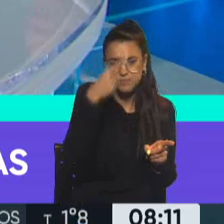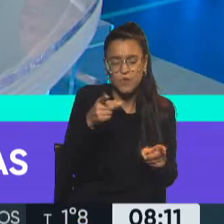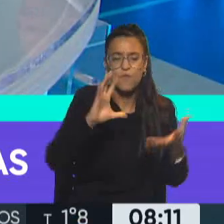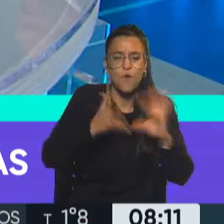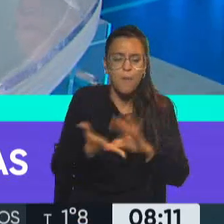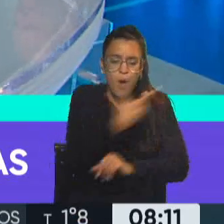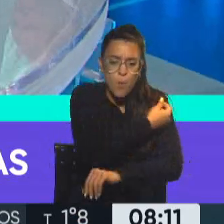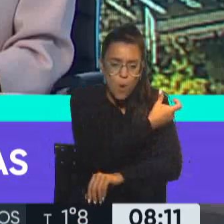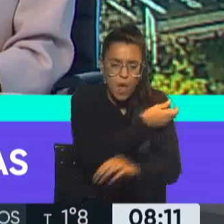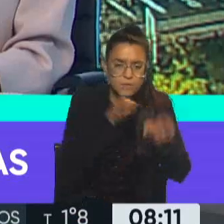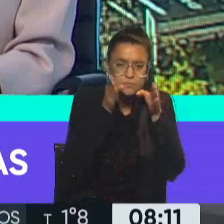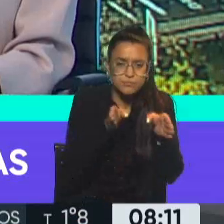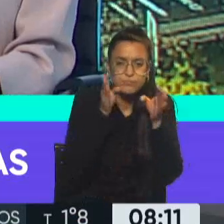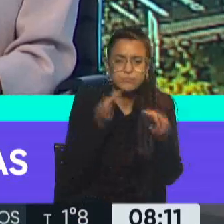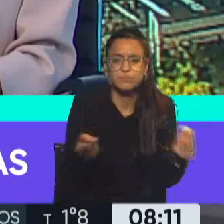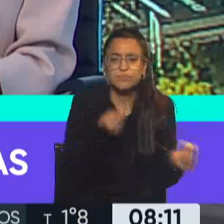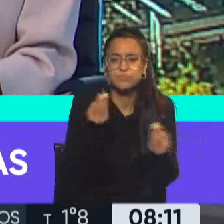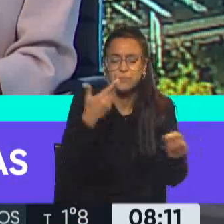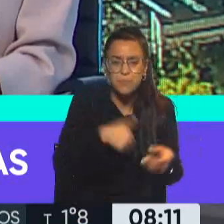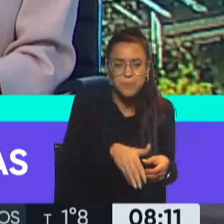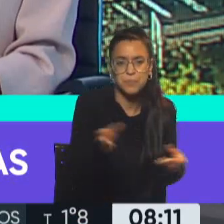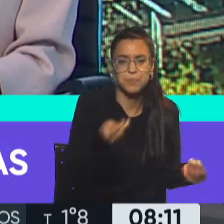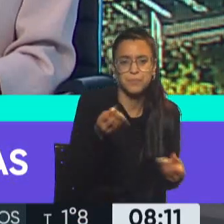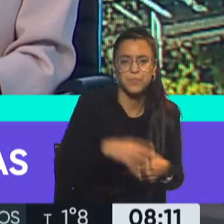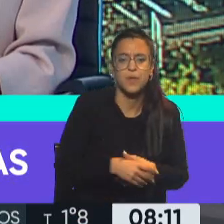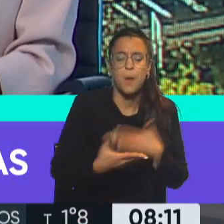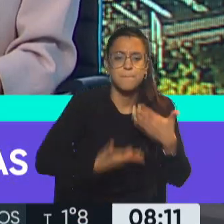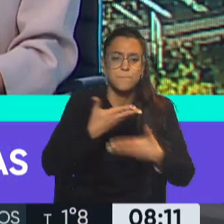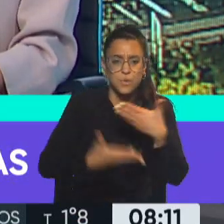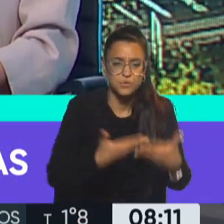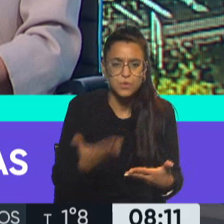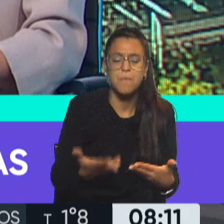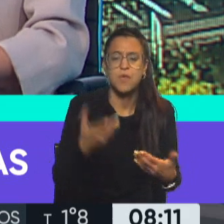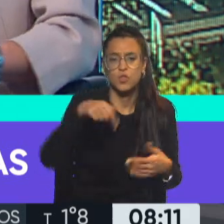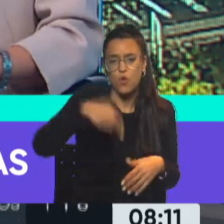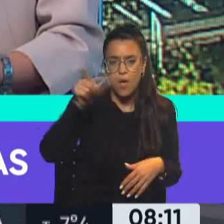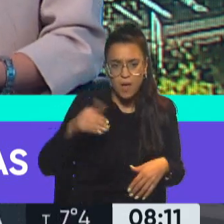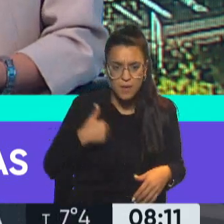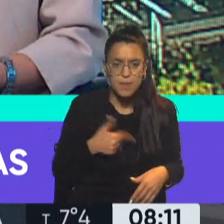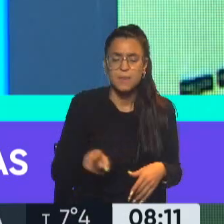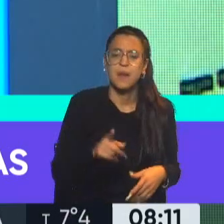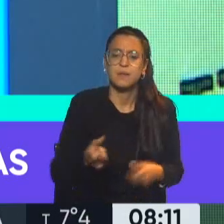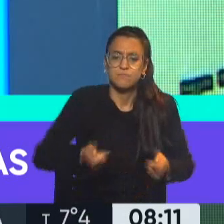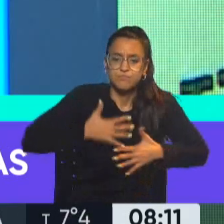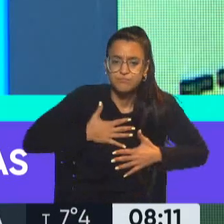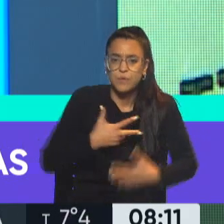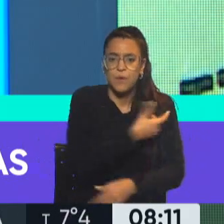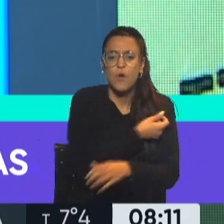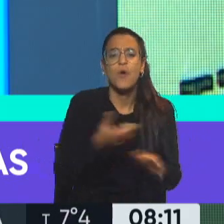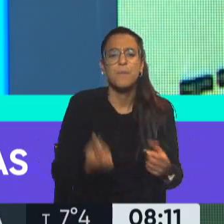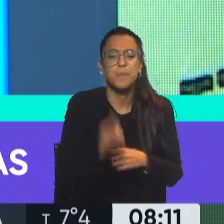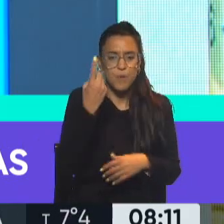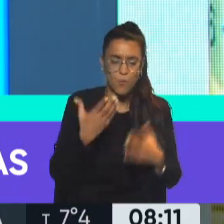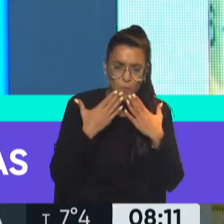vacuna permanentemente, ¿qué podemos esperar de los procedimientos que esté llevando adelante Argentina para tener su propia vacuna? Bueno, primero